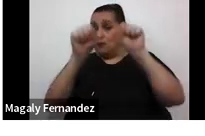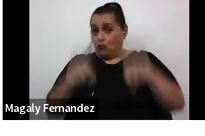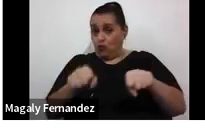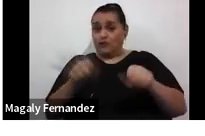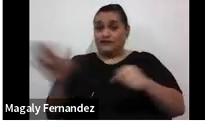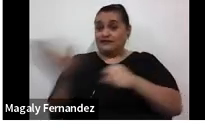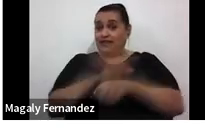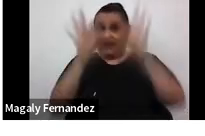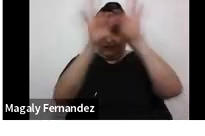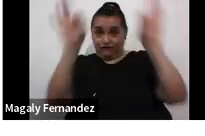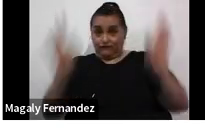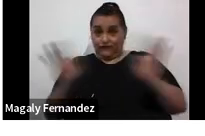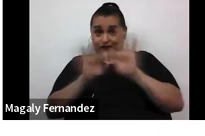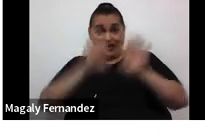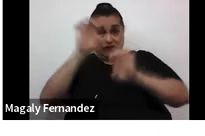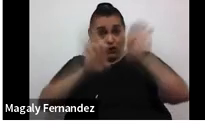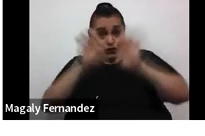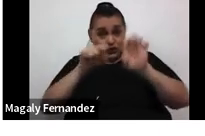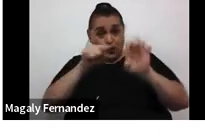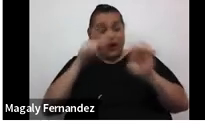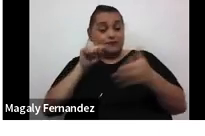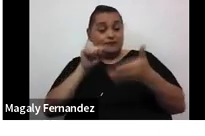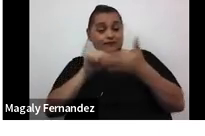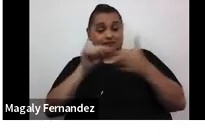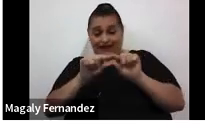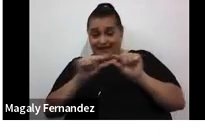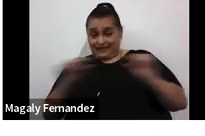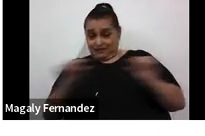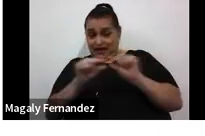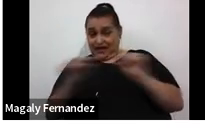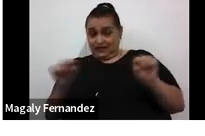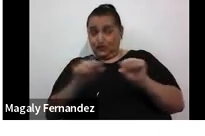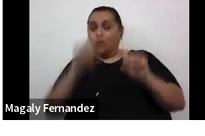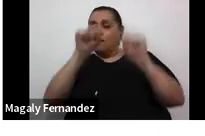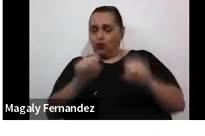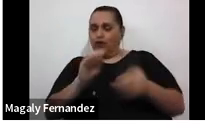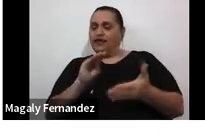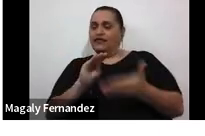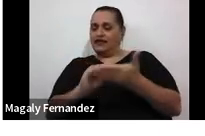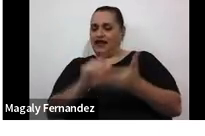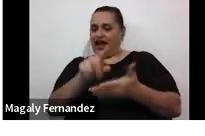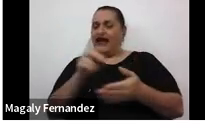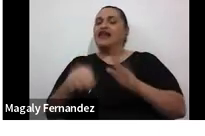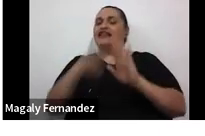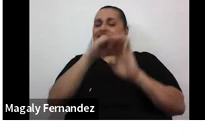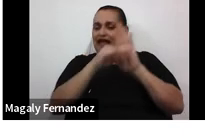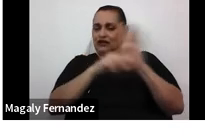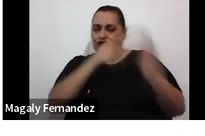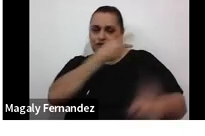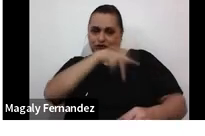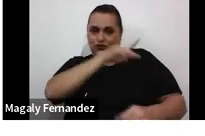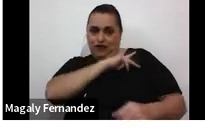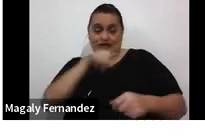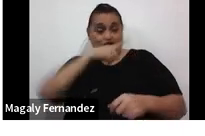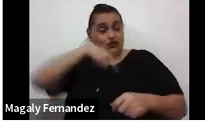el formulario de evaluación ahí mismo van a encontrar un espacio donde pueden dejarnos sus datos Y nosotras